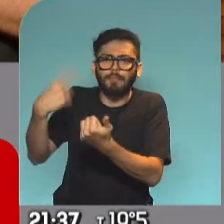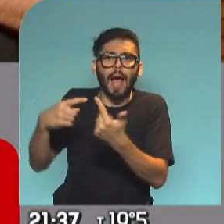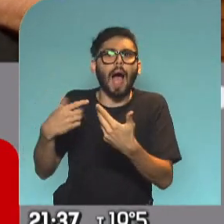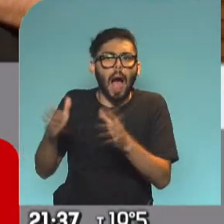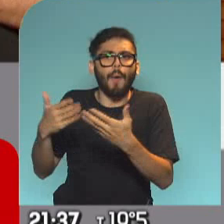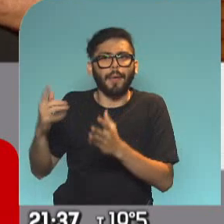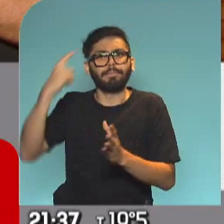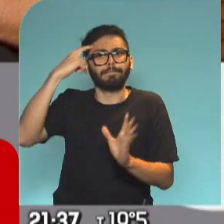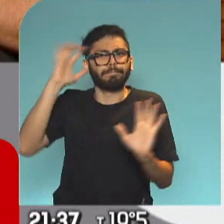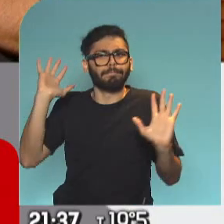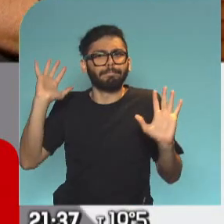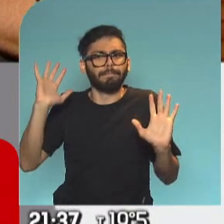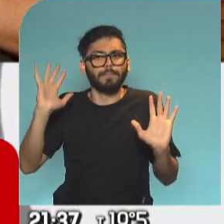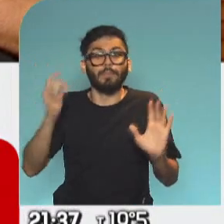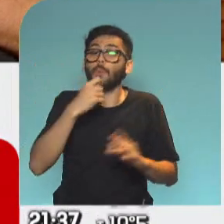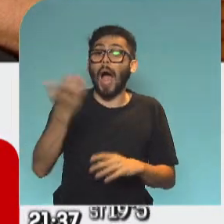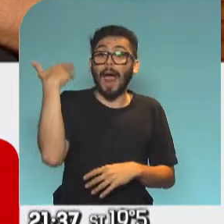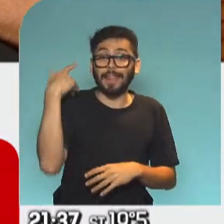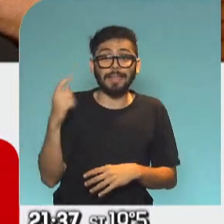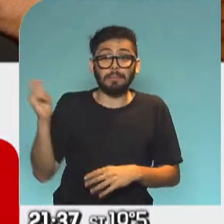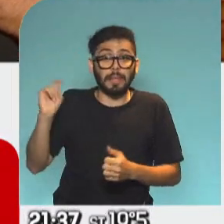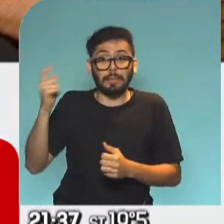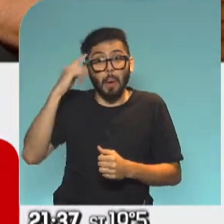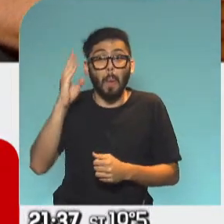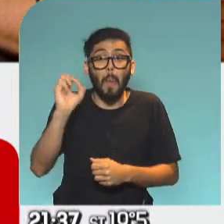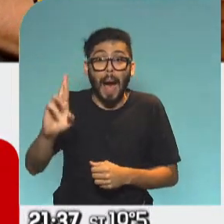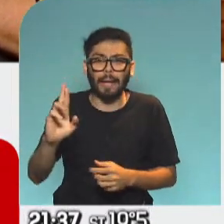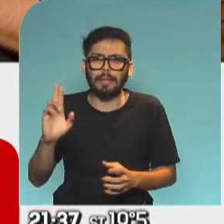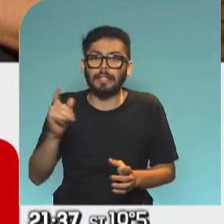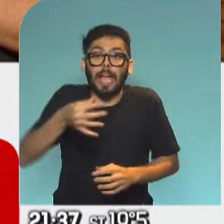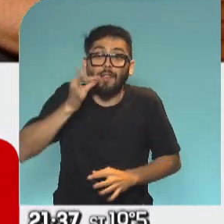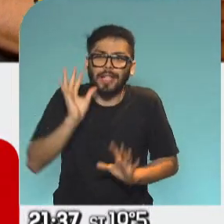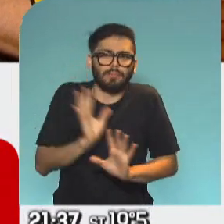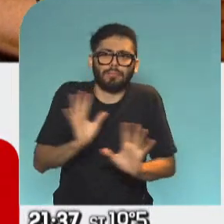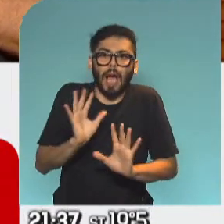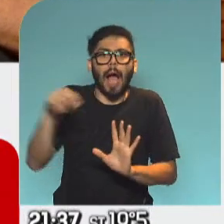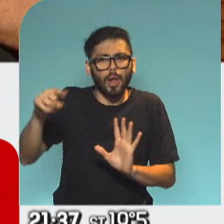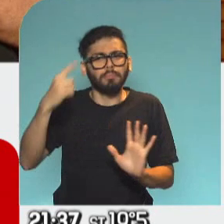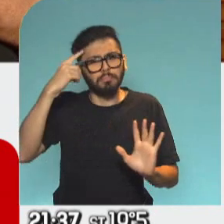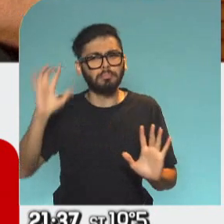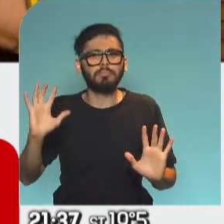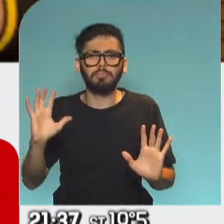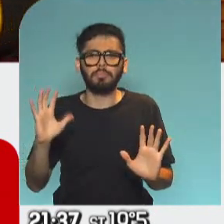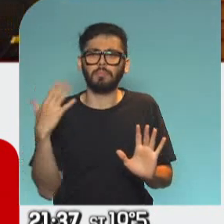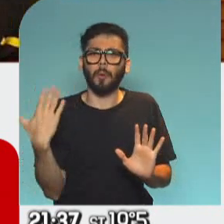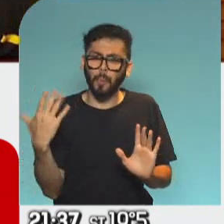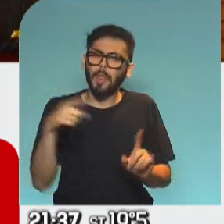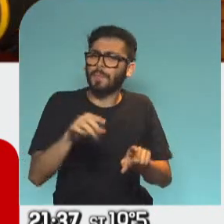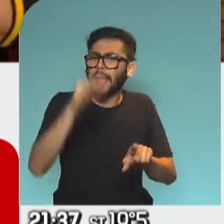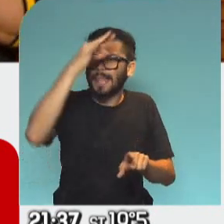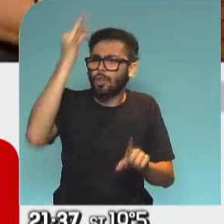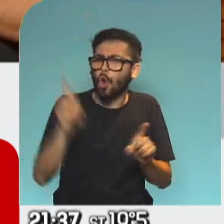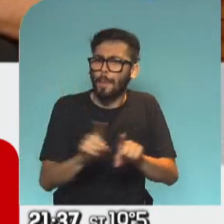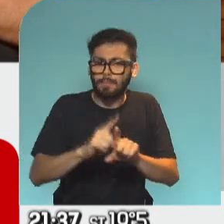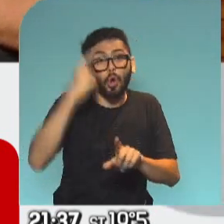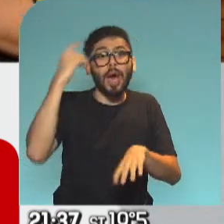meses quizás ir a tomar un café a un bar nos parecía impensado y hoy nos parece lógico y hasta nos parece que tiene que ser así. Bueno, me